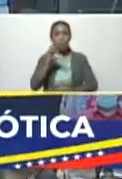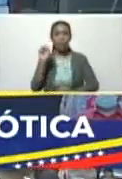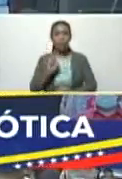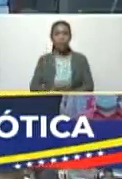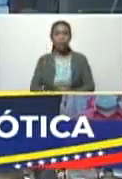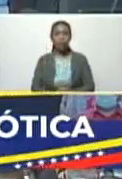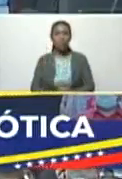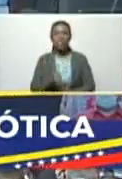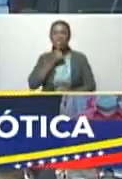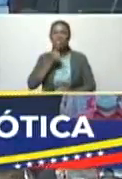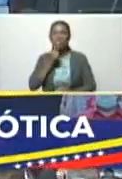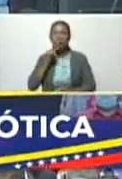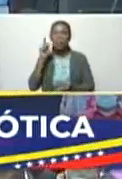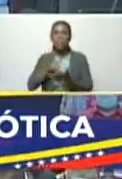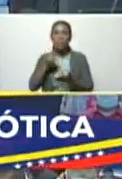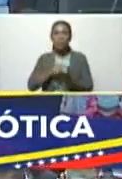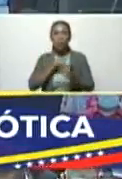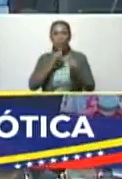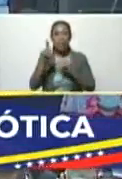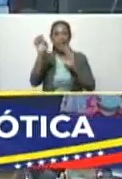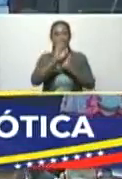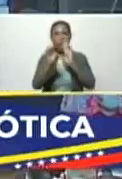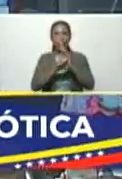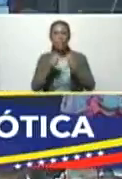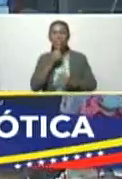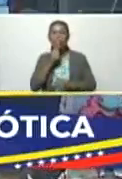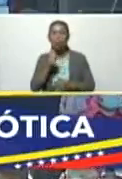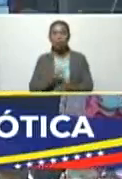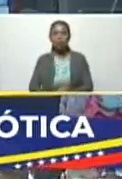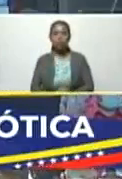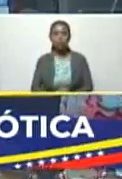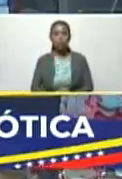¿Y quién va a ser el protagonista de esa etapa?